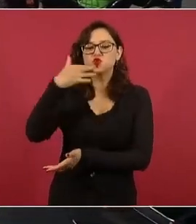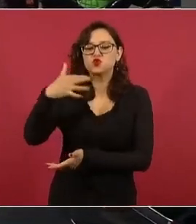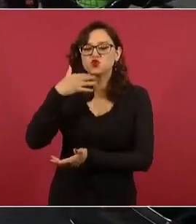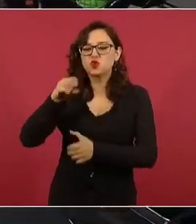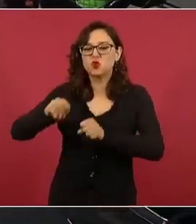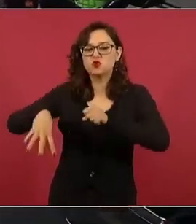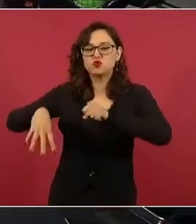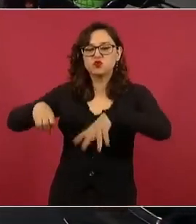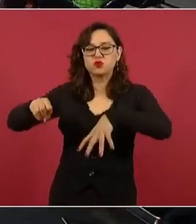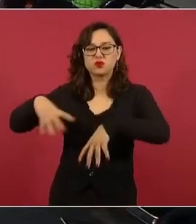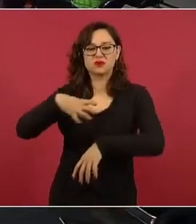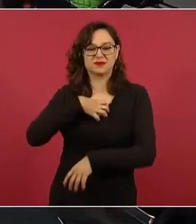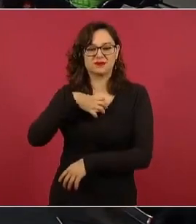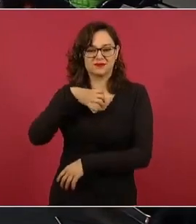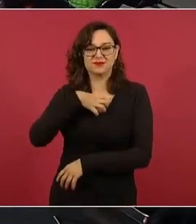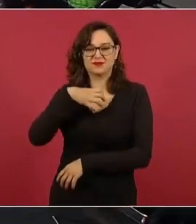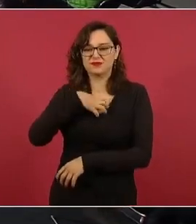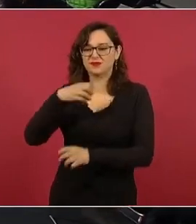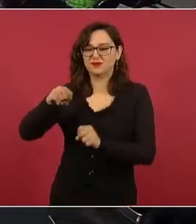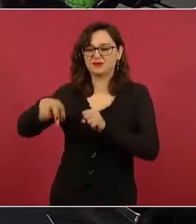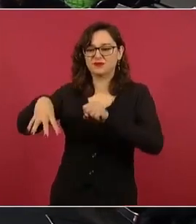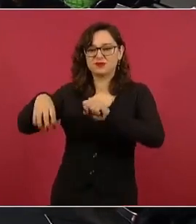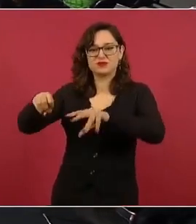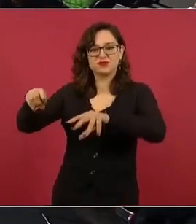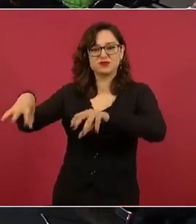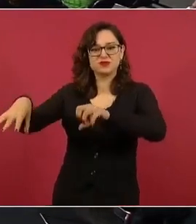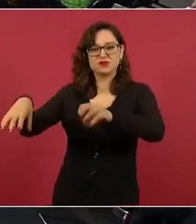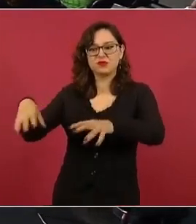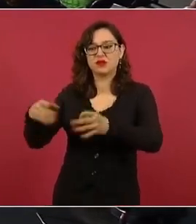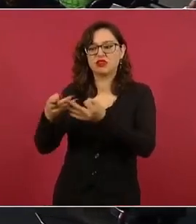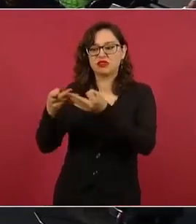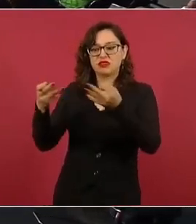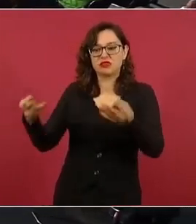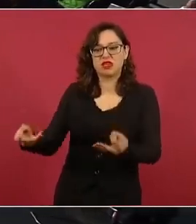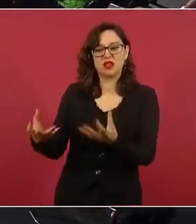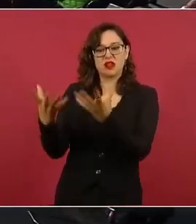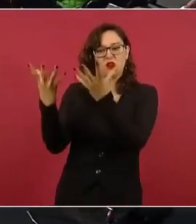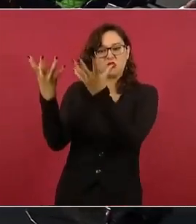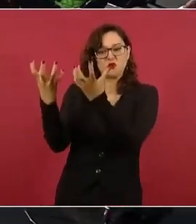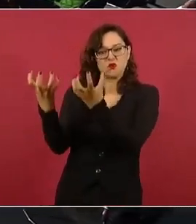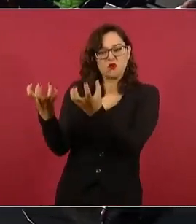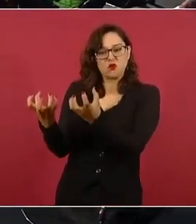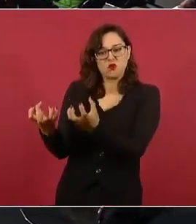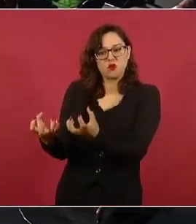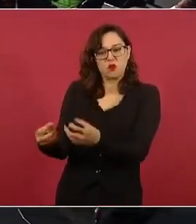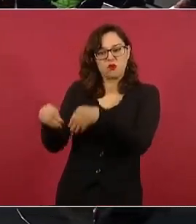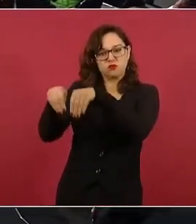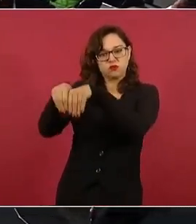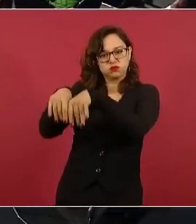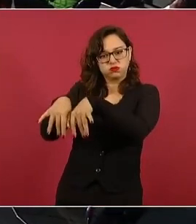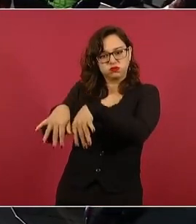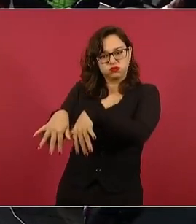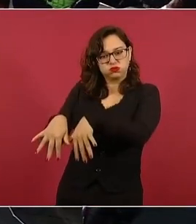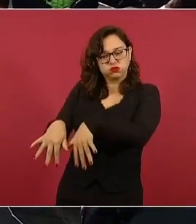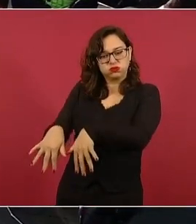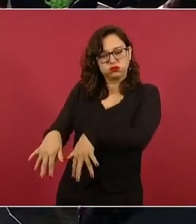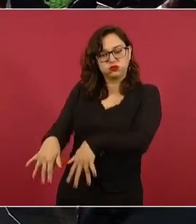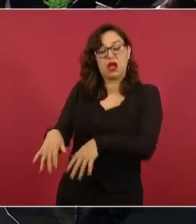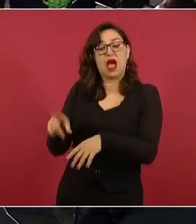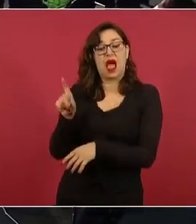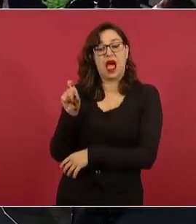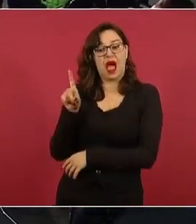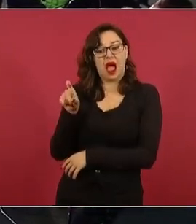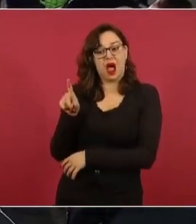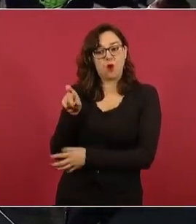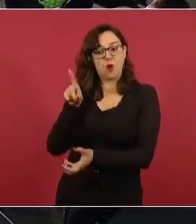porque las heces fecales de los animales y su orina, lo que les